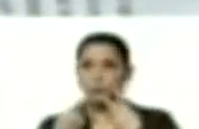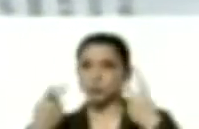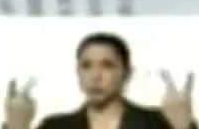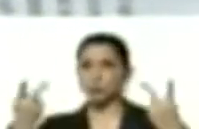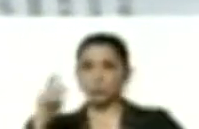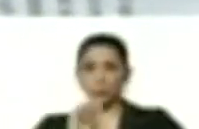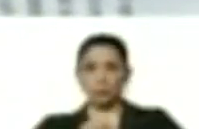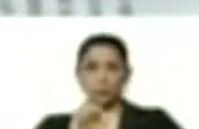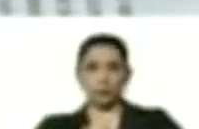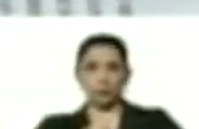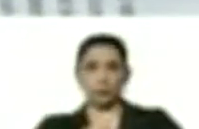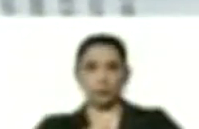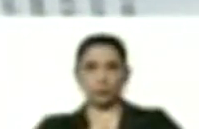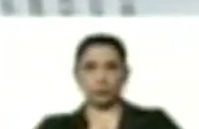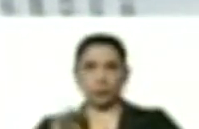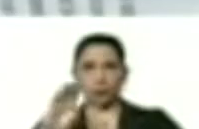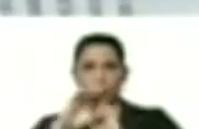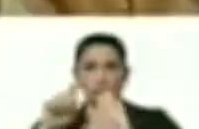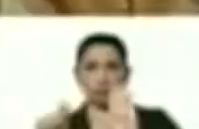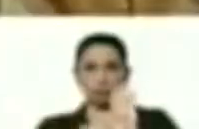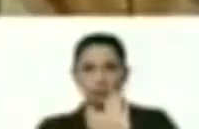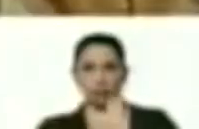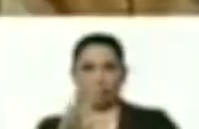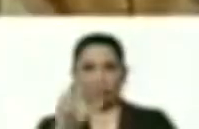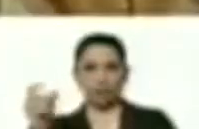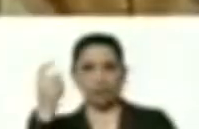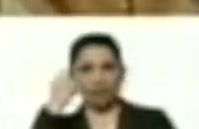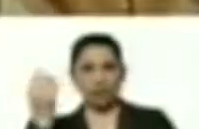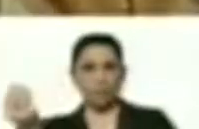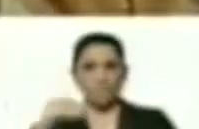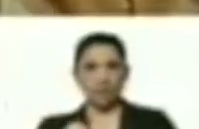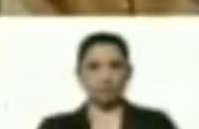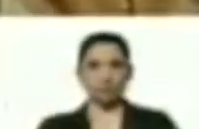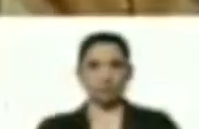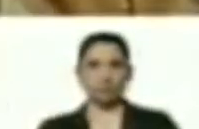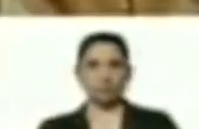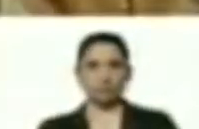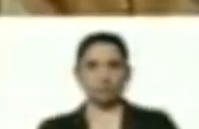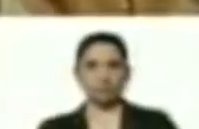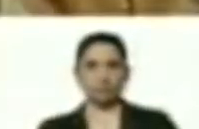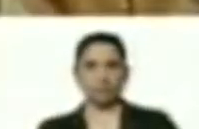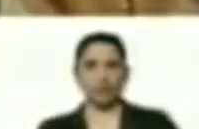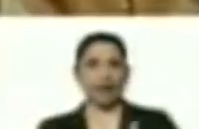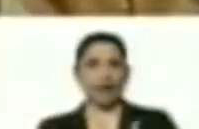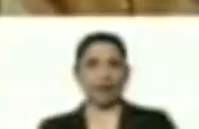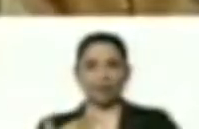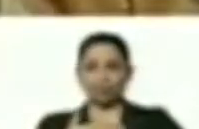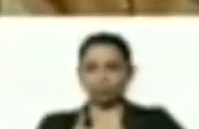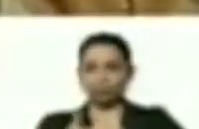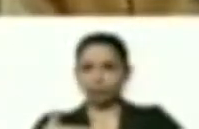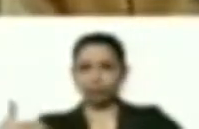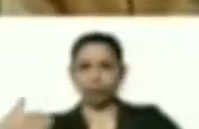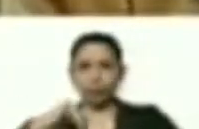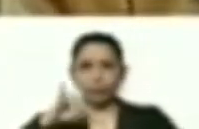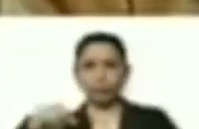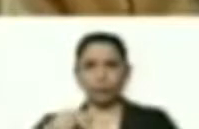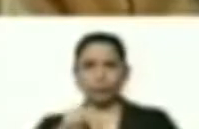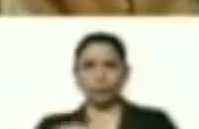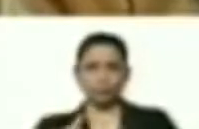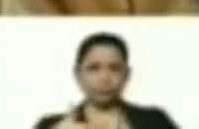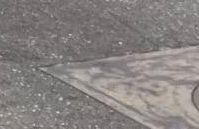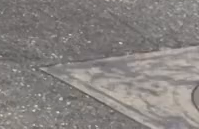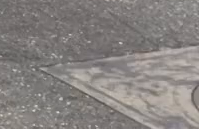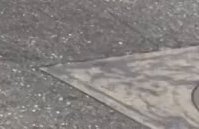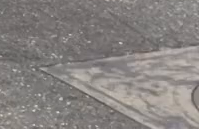alarma constitucional 30 días más hasta más allá de junio aprobado aquí firmó la